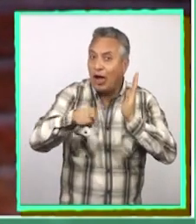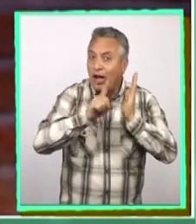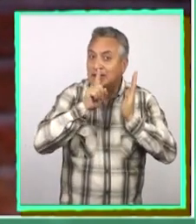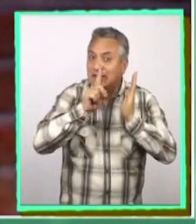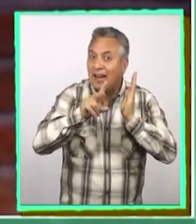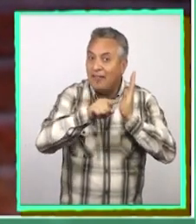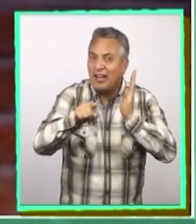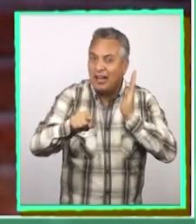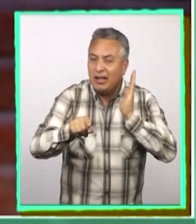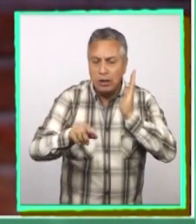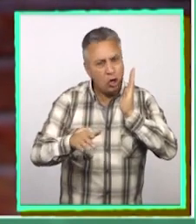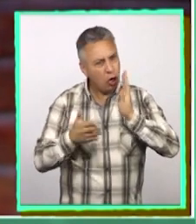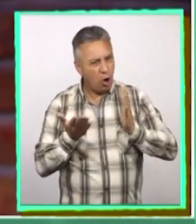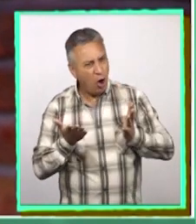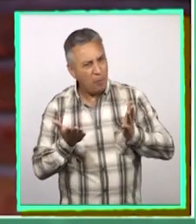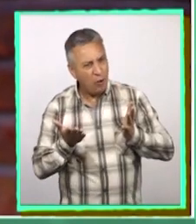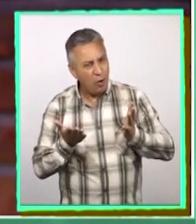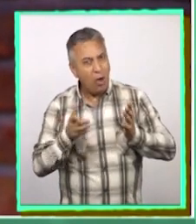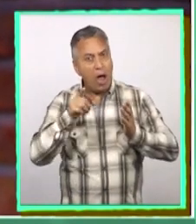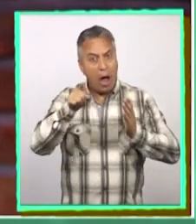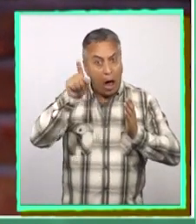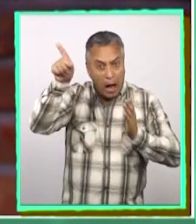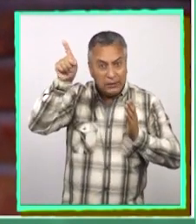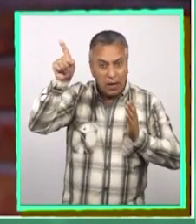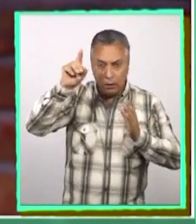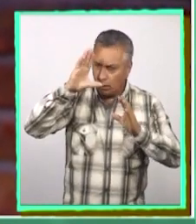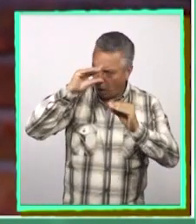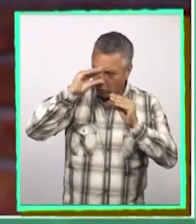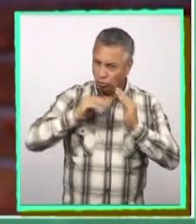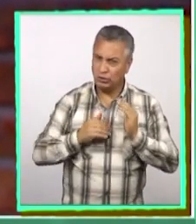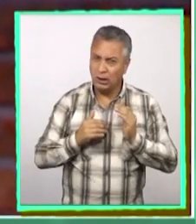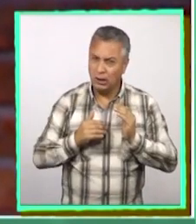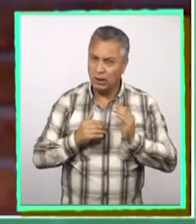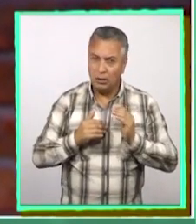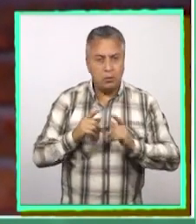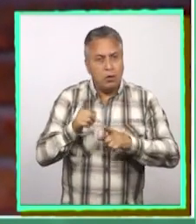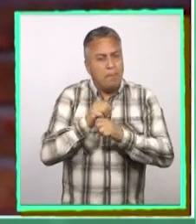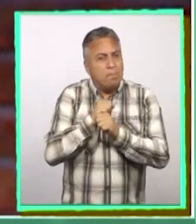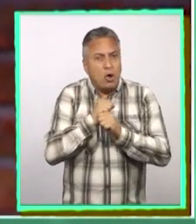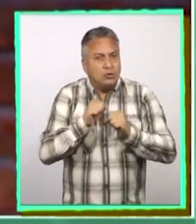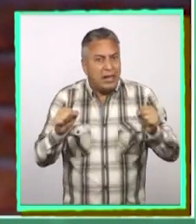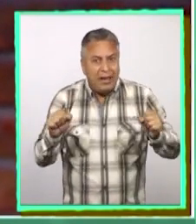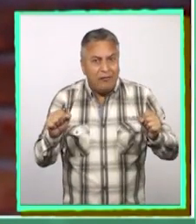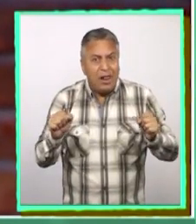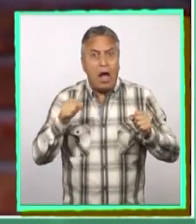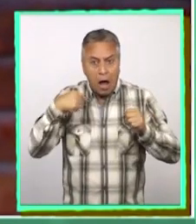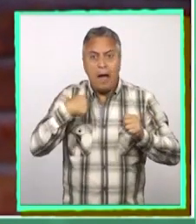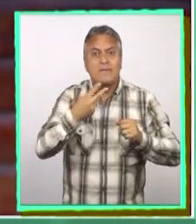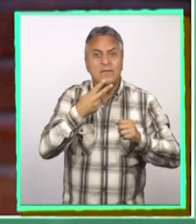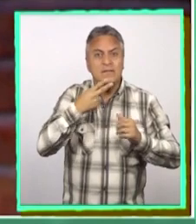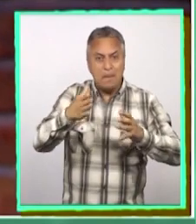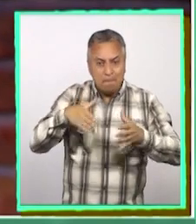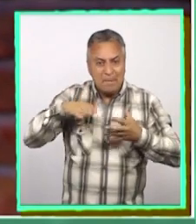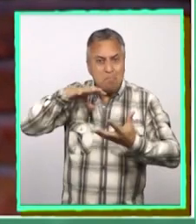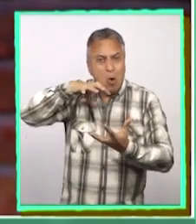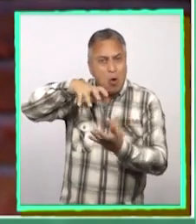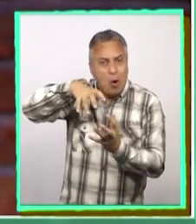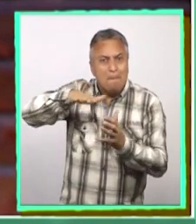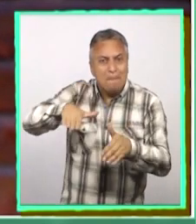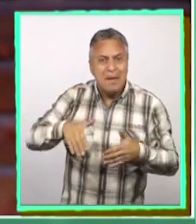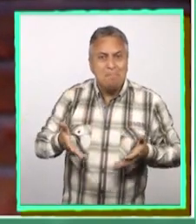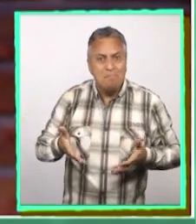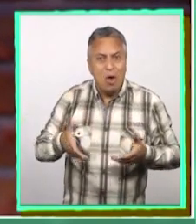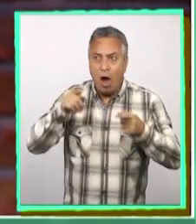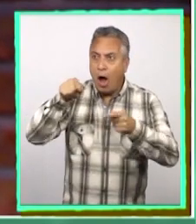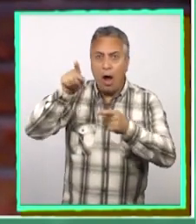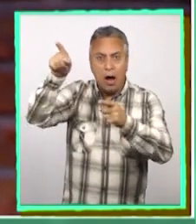tele. ¿Cómo? ¿Allá ya es de noche? Eso es imposible si vivimos en el mismo planeta. ¿Cómo ya es de